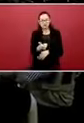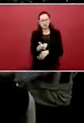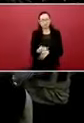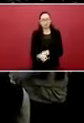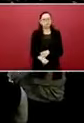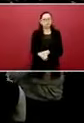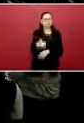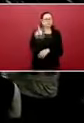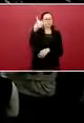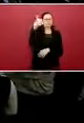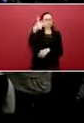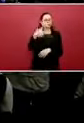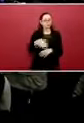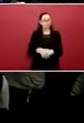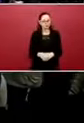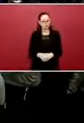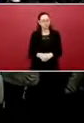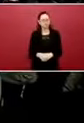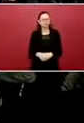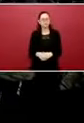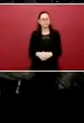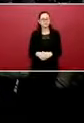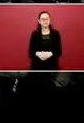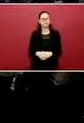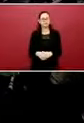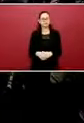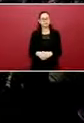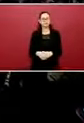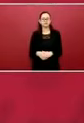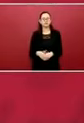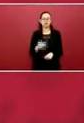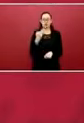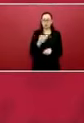Entonces, vamos a explicarles